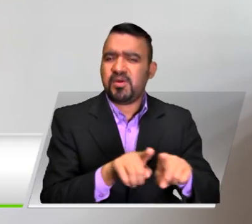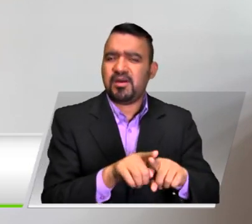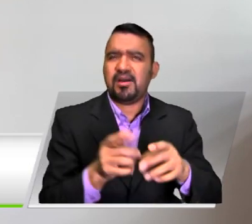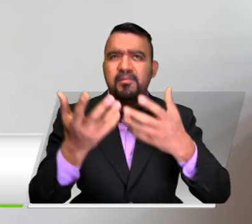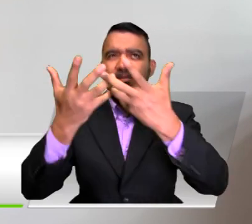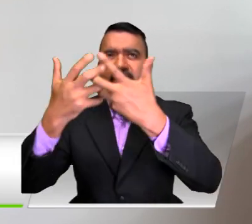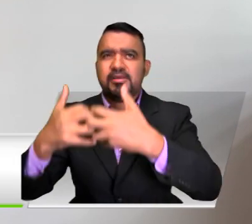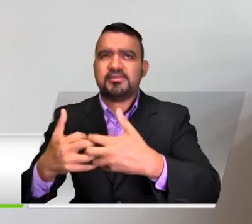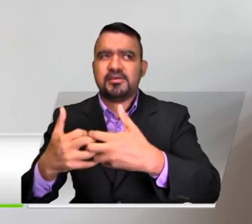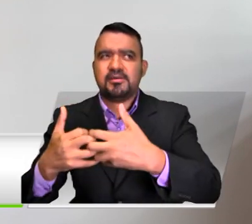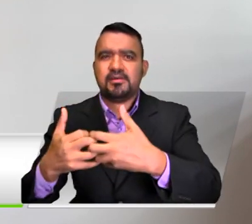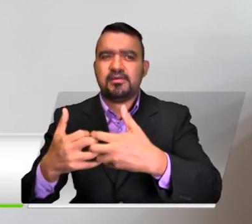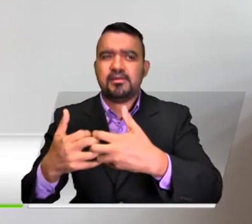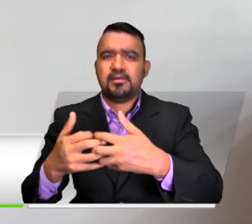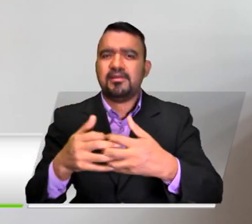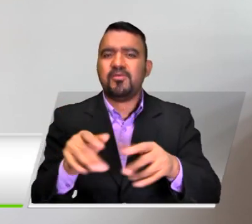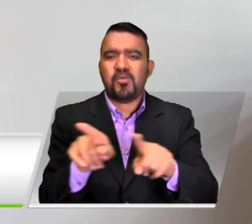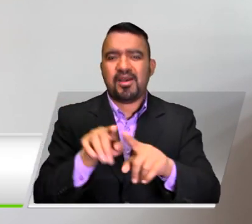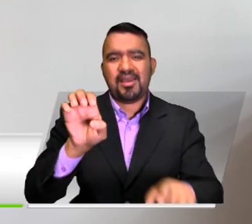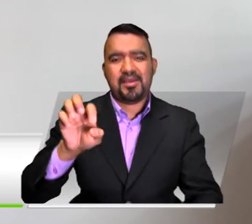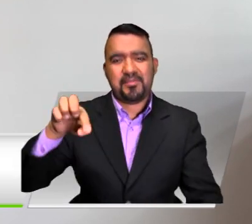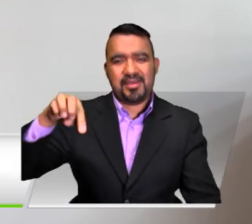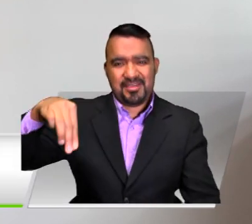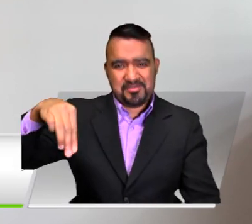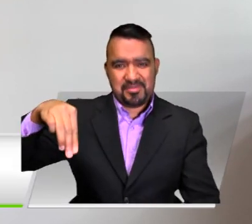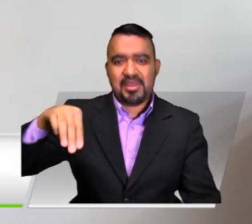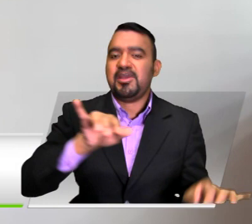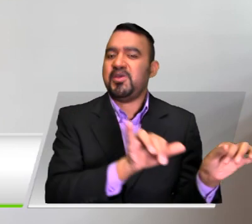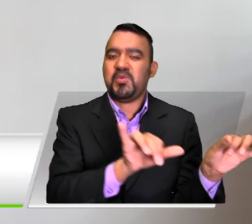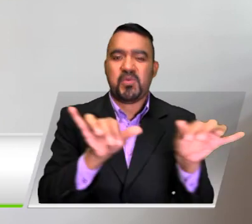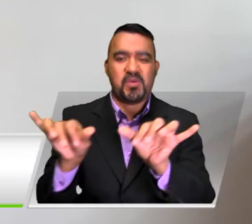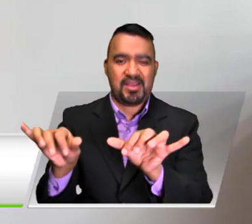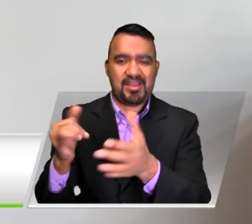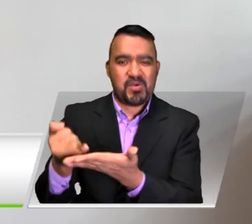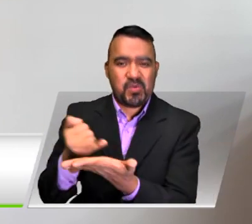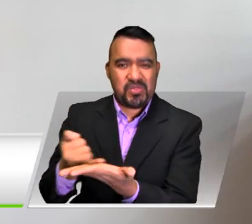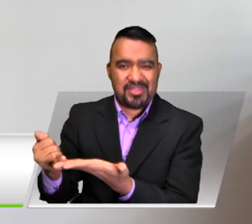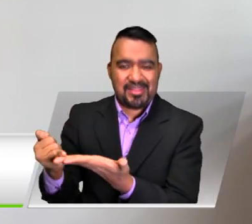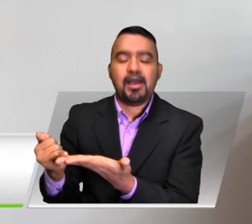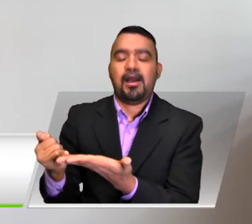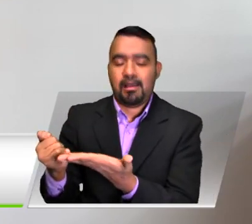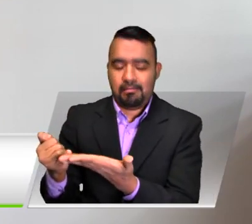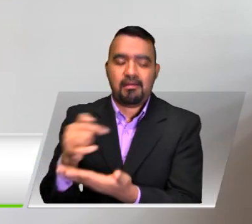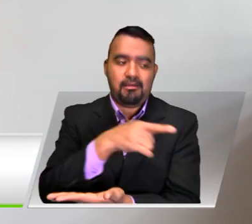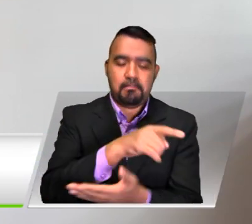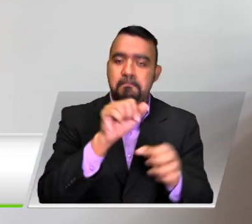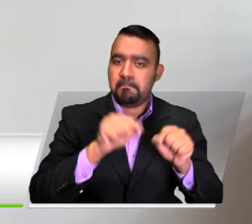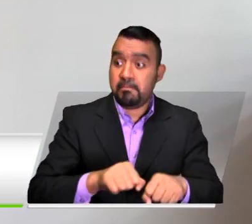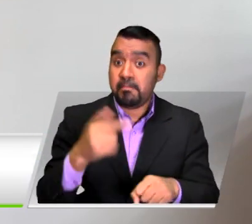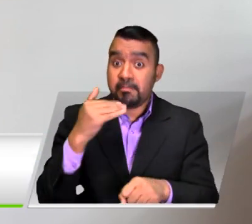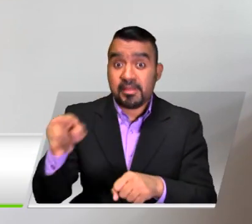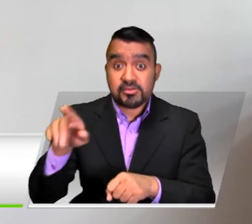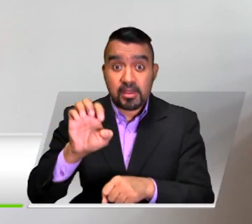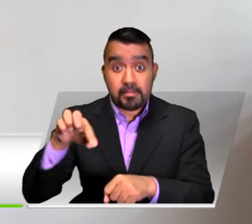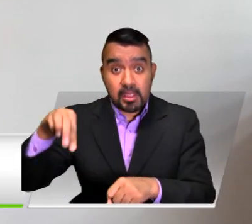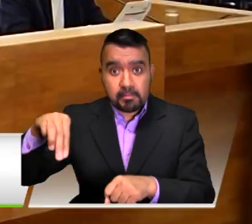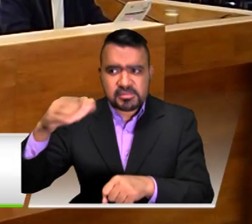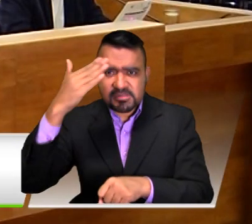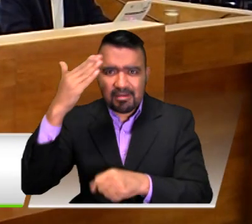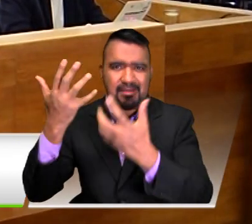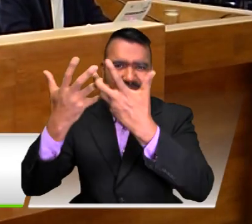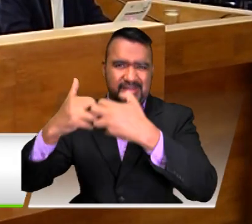empresa como SPM, que también tiene una junta directiva, y la integración de esa junta directiva permite tener un control sobre la